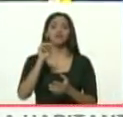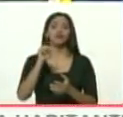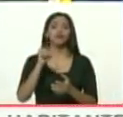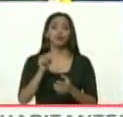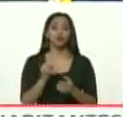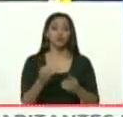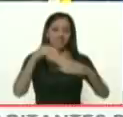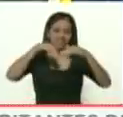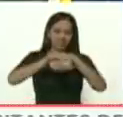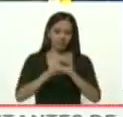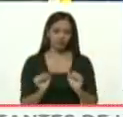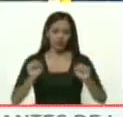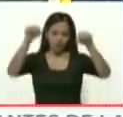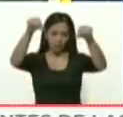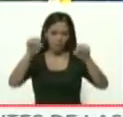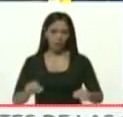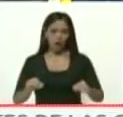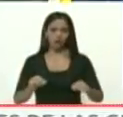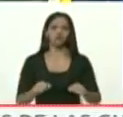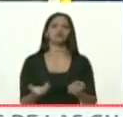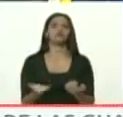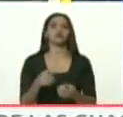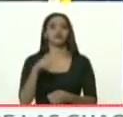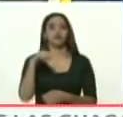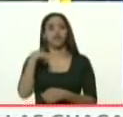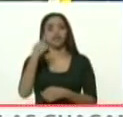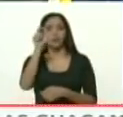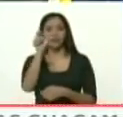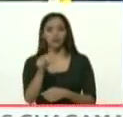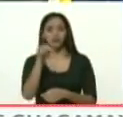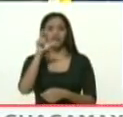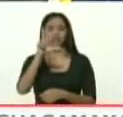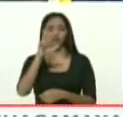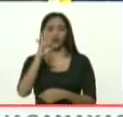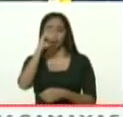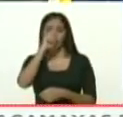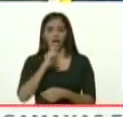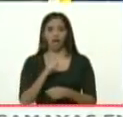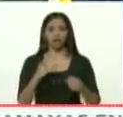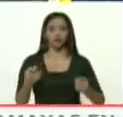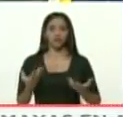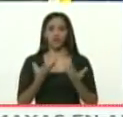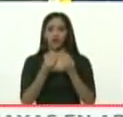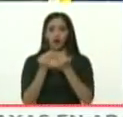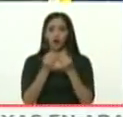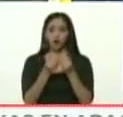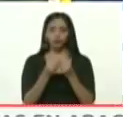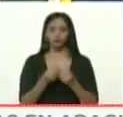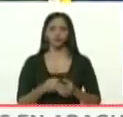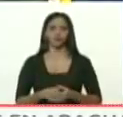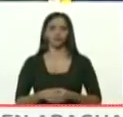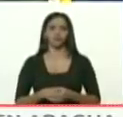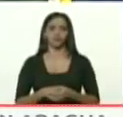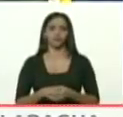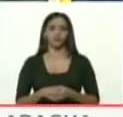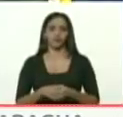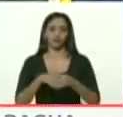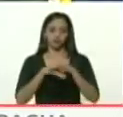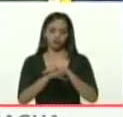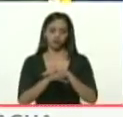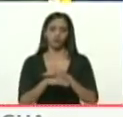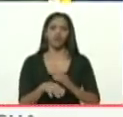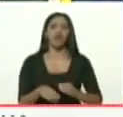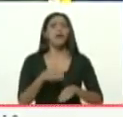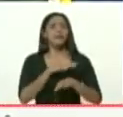Keigler Alberto Duarte, de 24 años, quien era acompañante del vehículo. Ministro, como decíamos al inicio del programa, es un caso